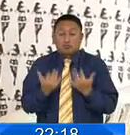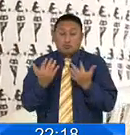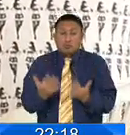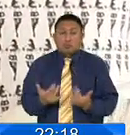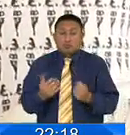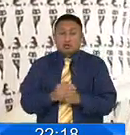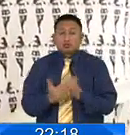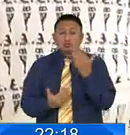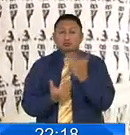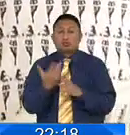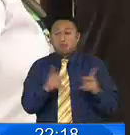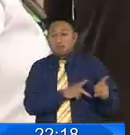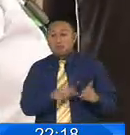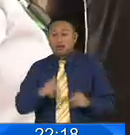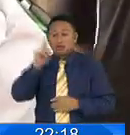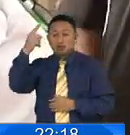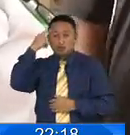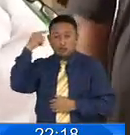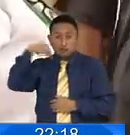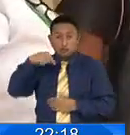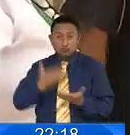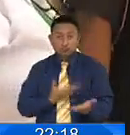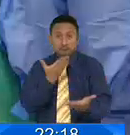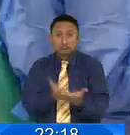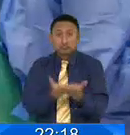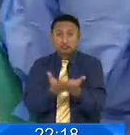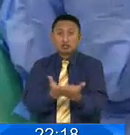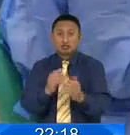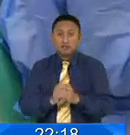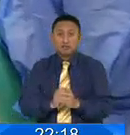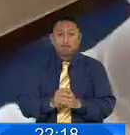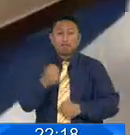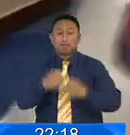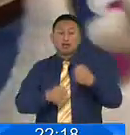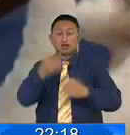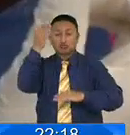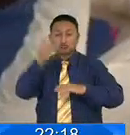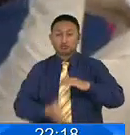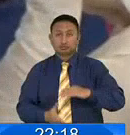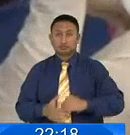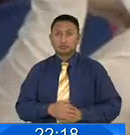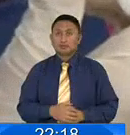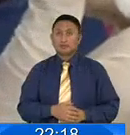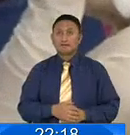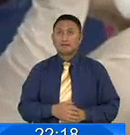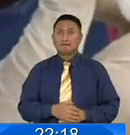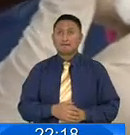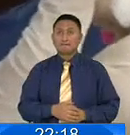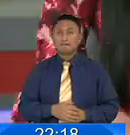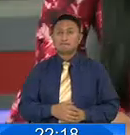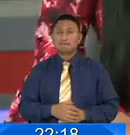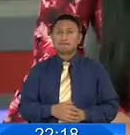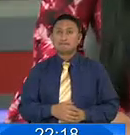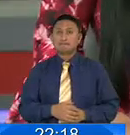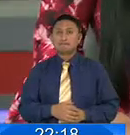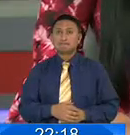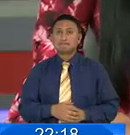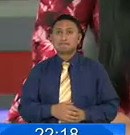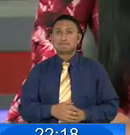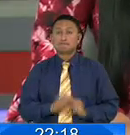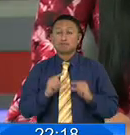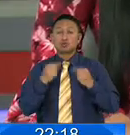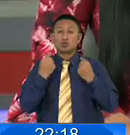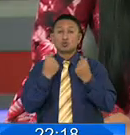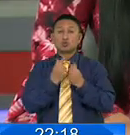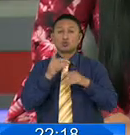plan que presente el gobierno nacional, que será a finales de mayo, informó Carlos Julio Gurumendi. Desde el gremio de